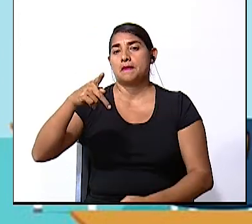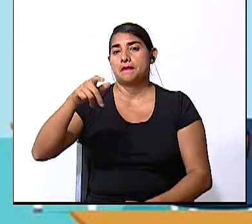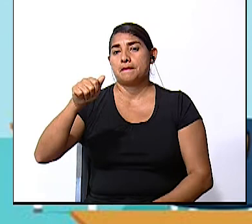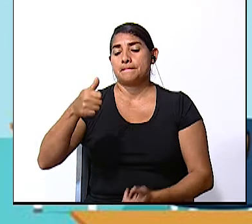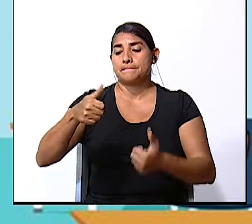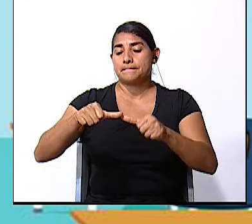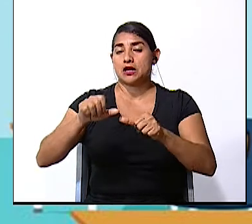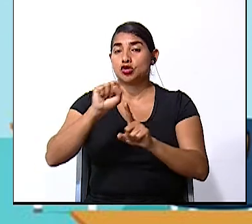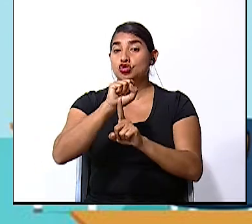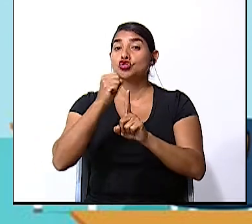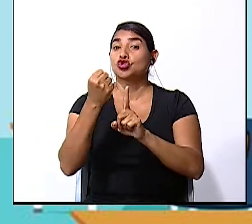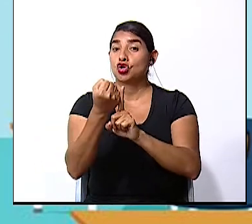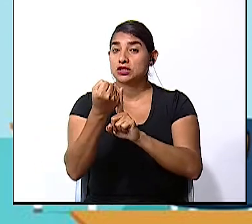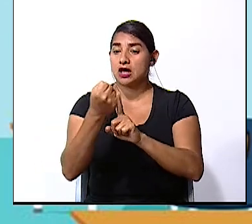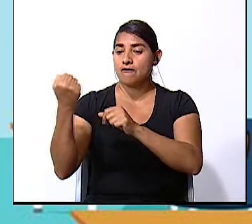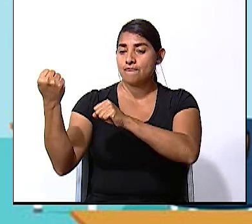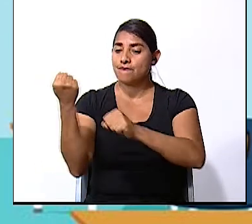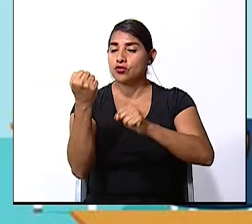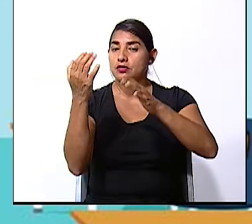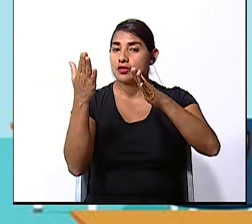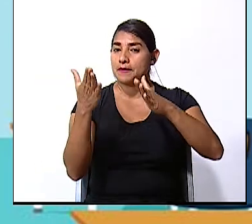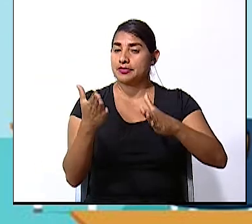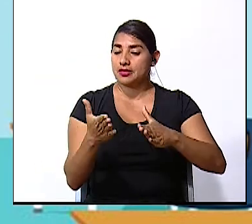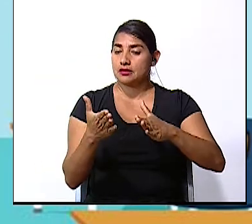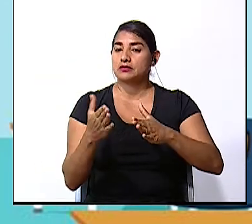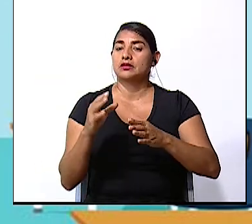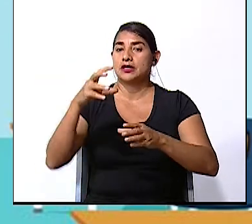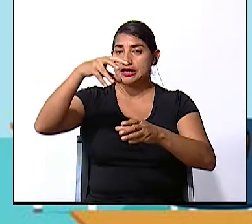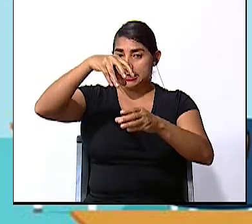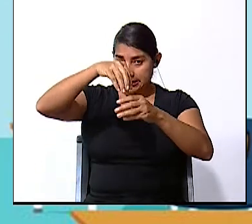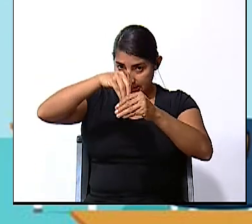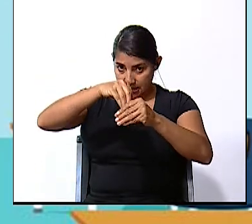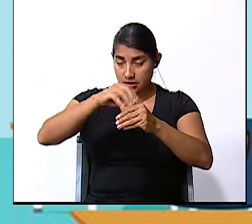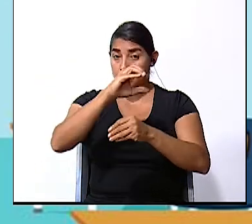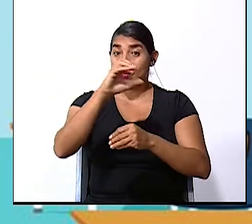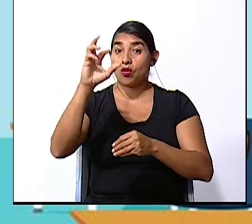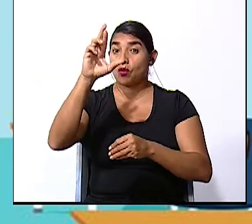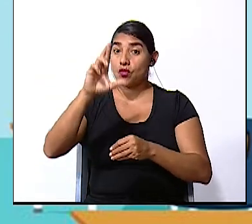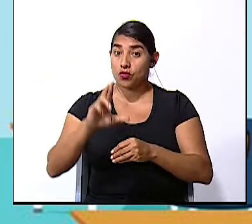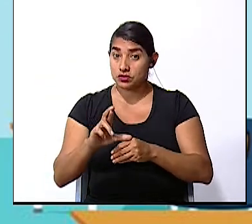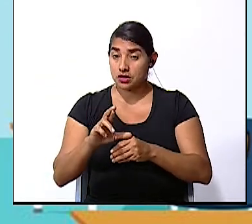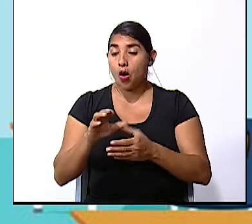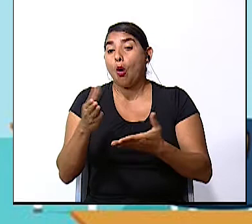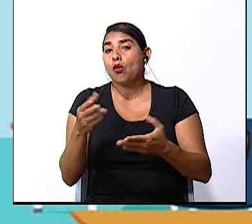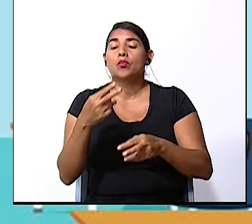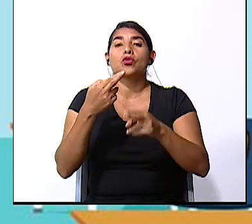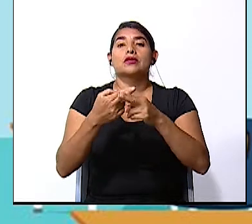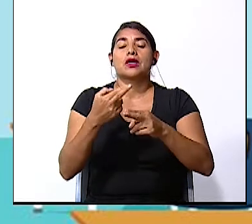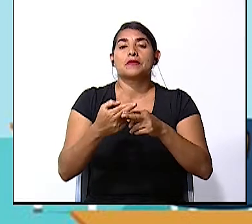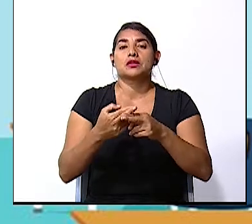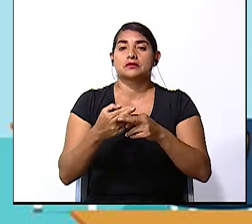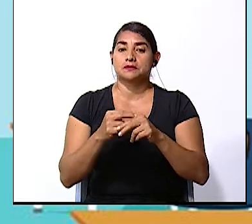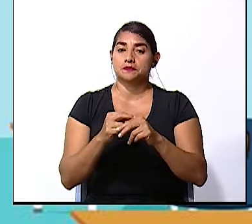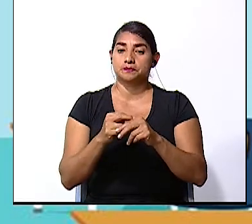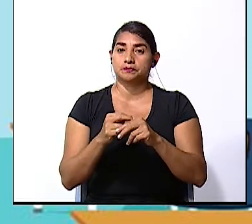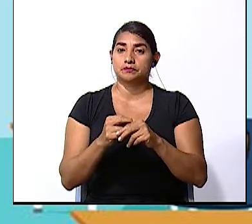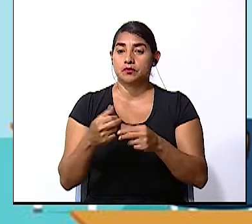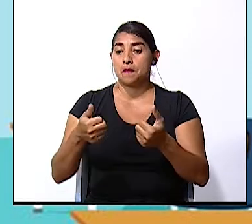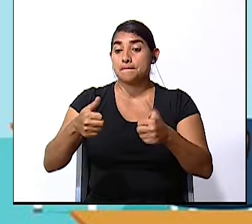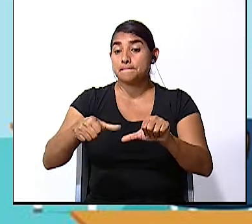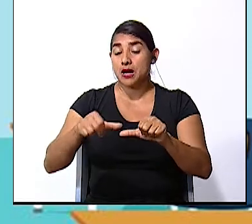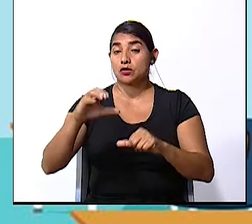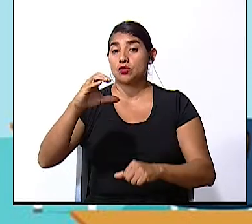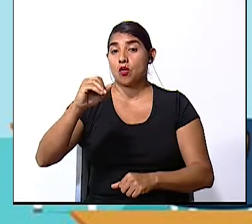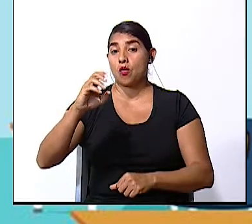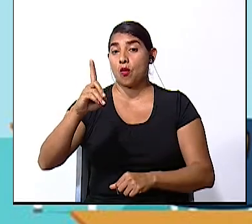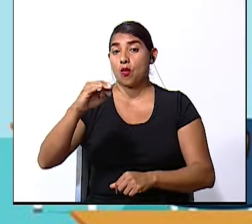Pacto Social y Fundamental Interino de Costa Rica, o como también le conocemos, Pacto